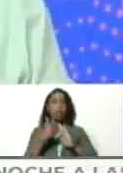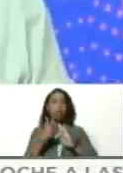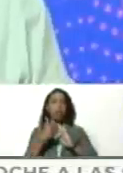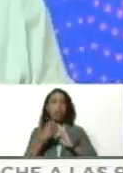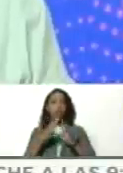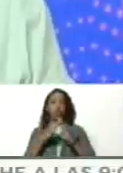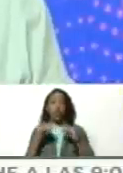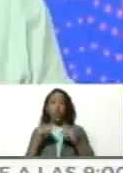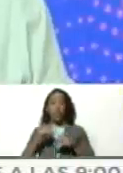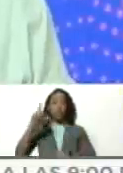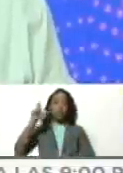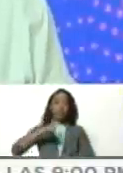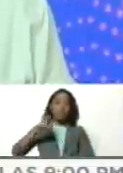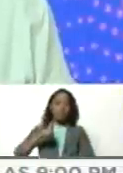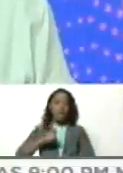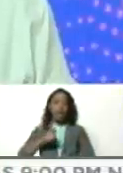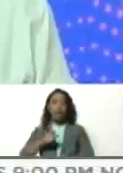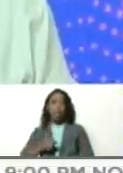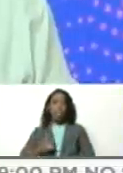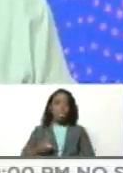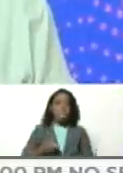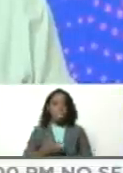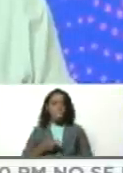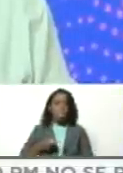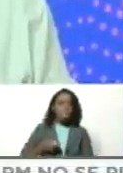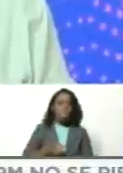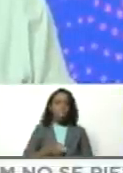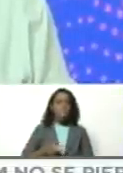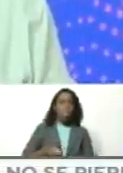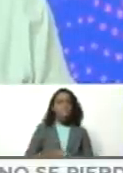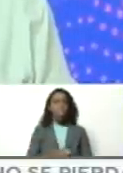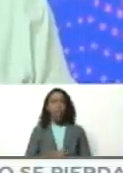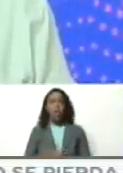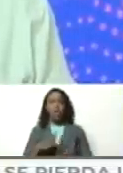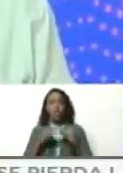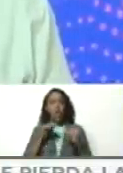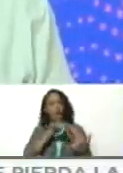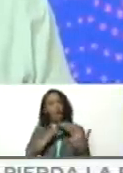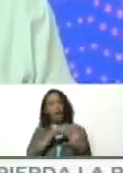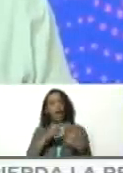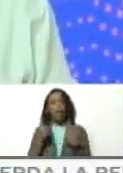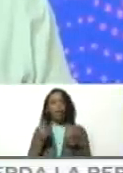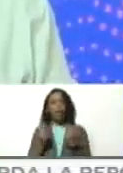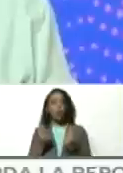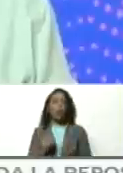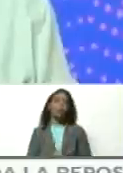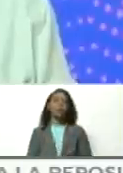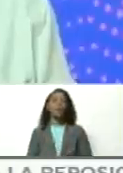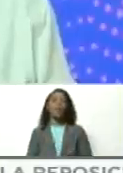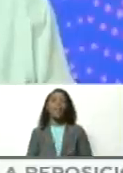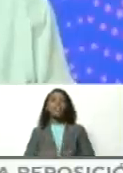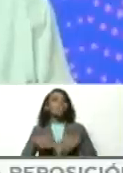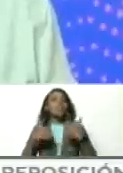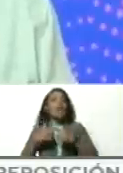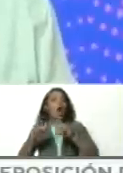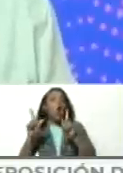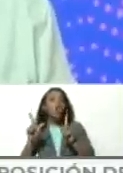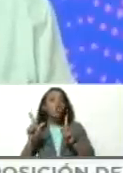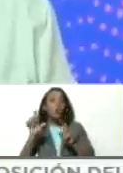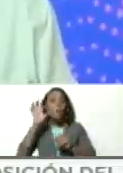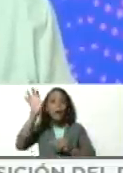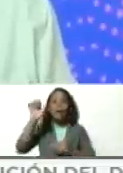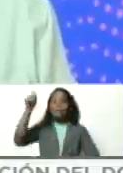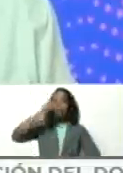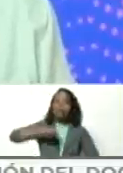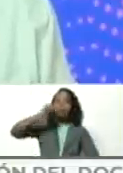con todas las necesidades inducidas, con toda la guerra económica, ¿qué otro país resistiría